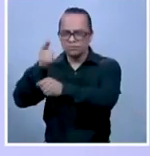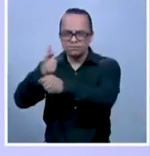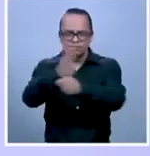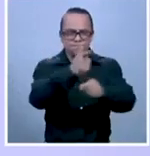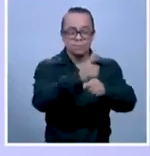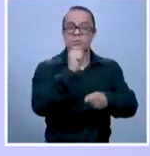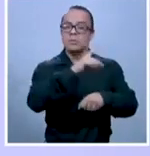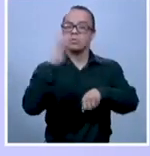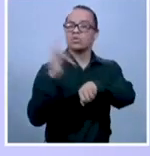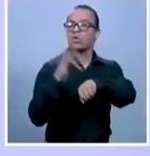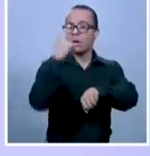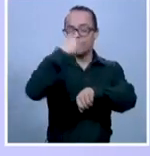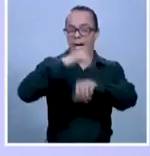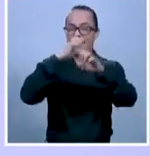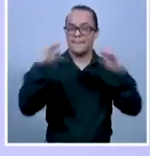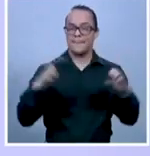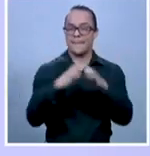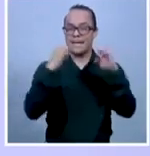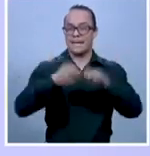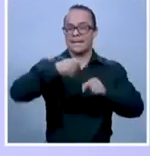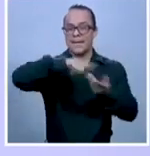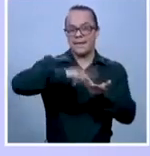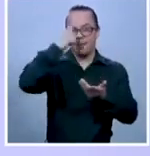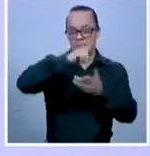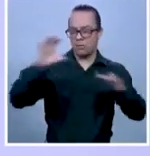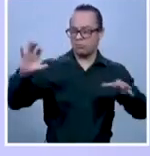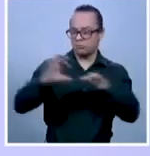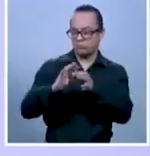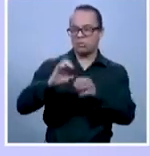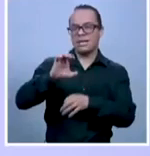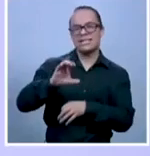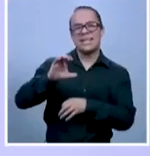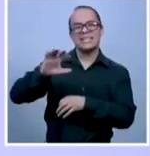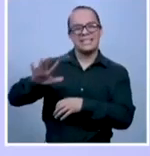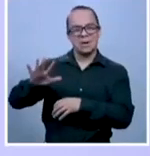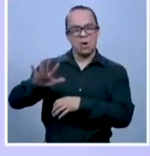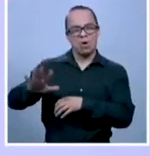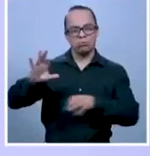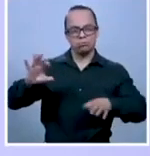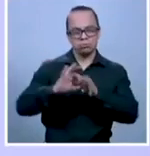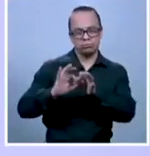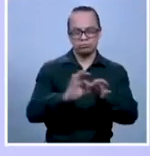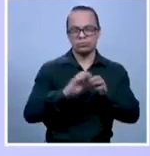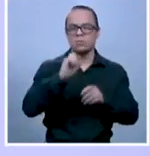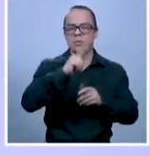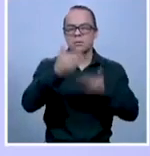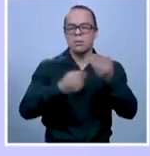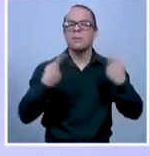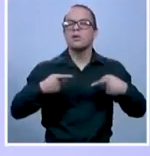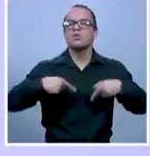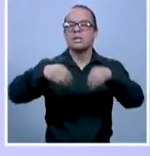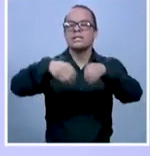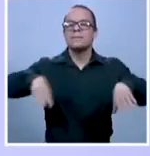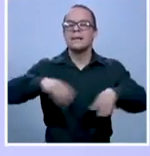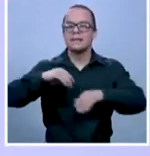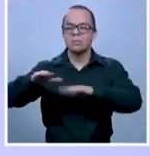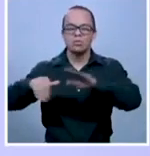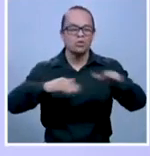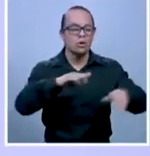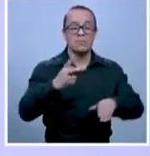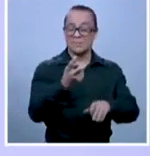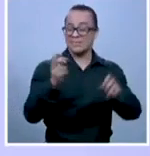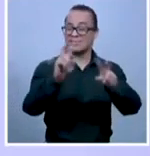botones de pánico de las unidades directamente con los C5. Promover el sistema de búsqueda de personas desaparecidas, que es un tema que